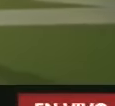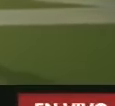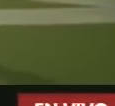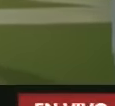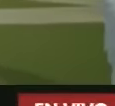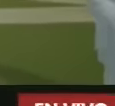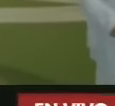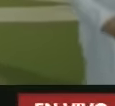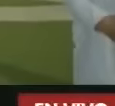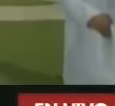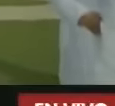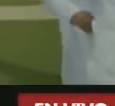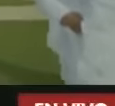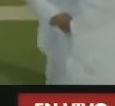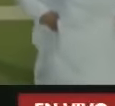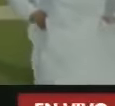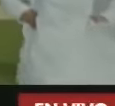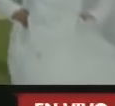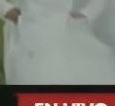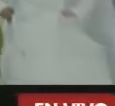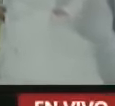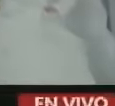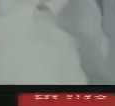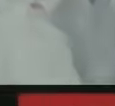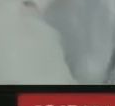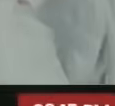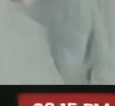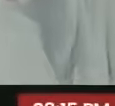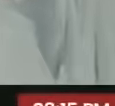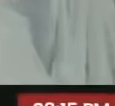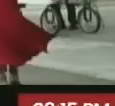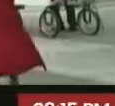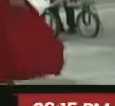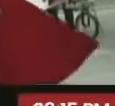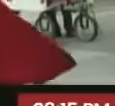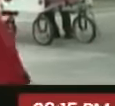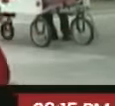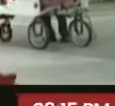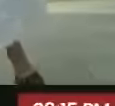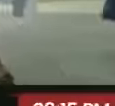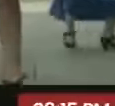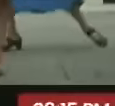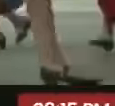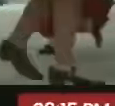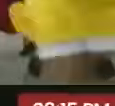Plazas y parques se llenan de cultura para deleitar a propios y visitantes.